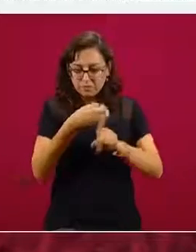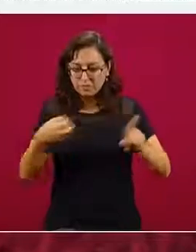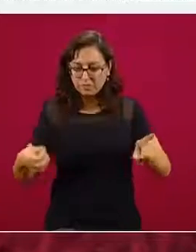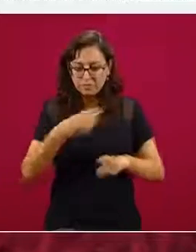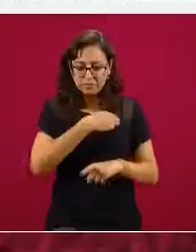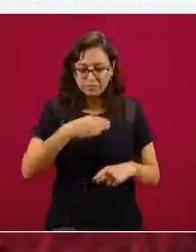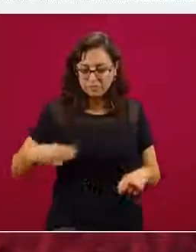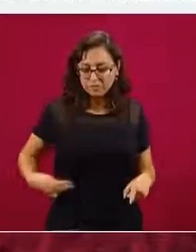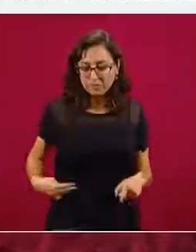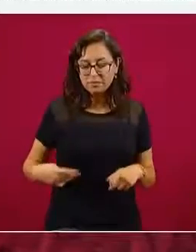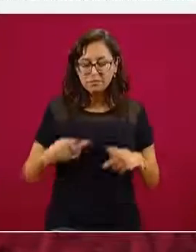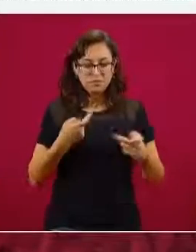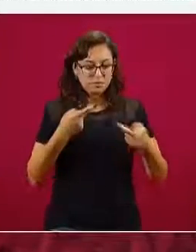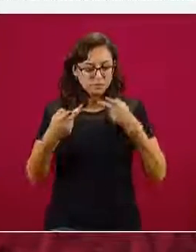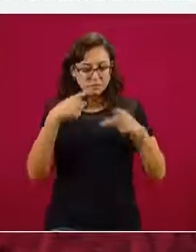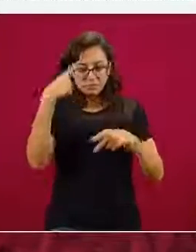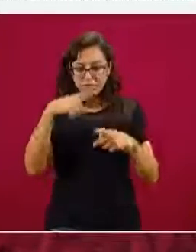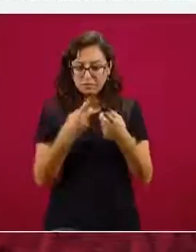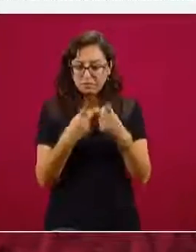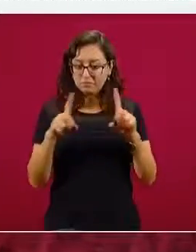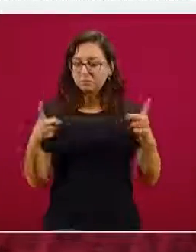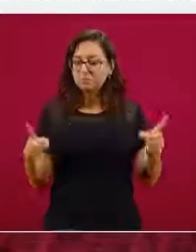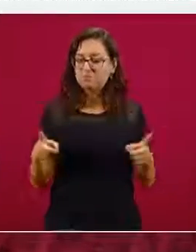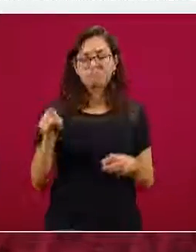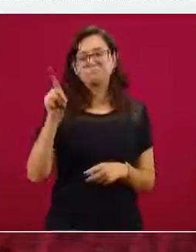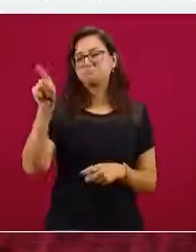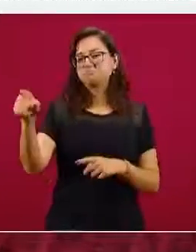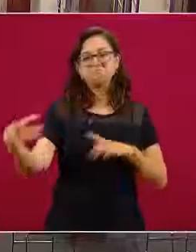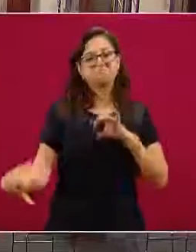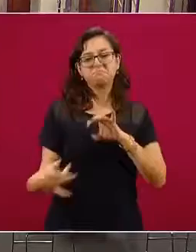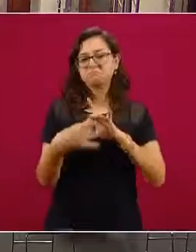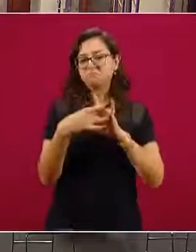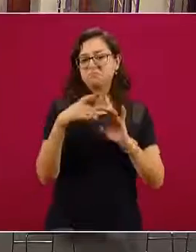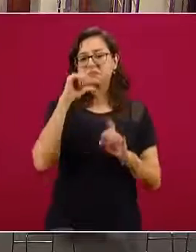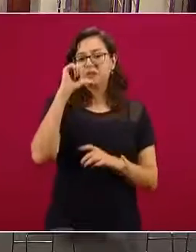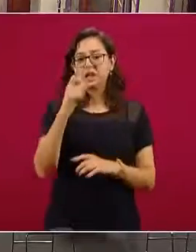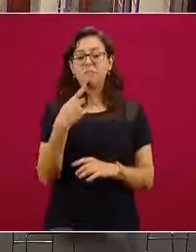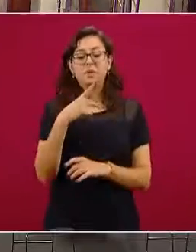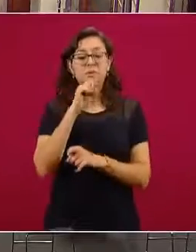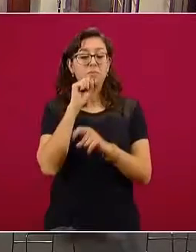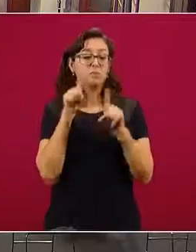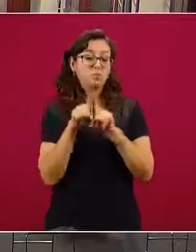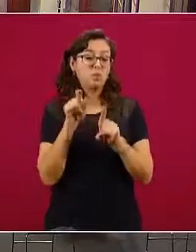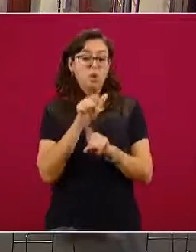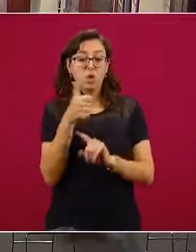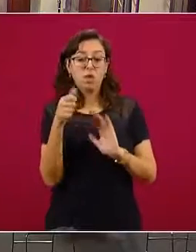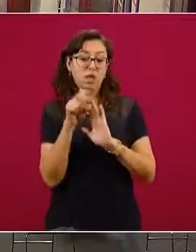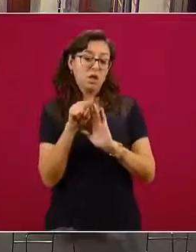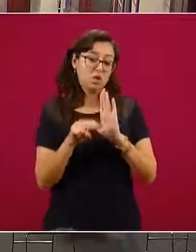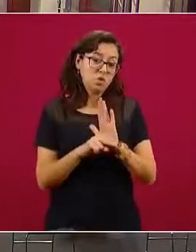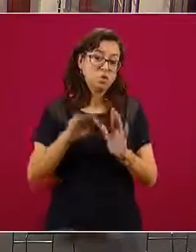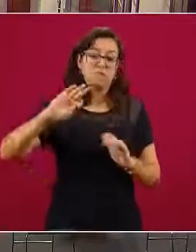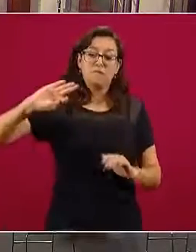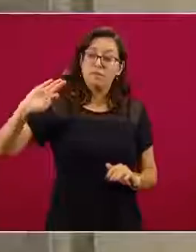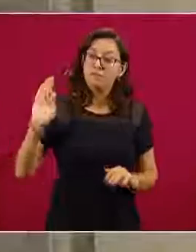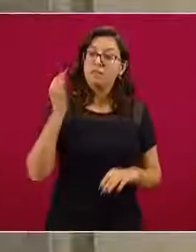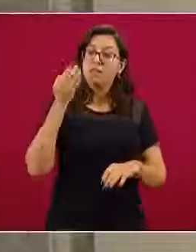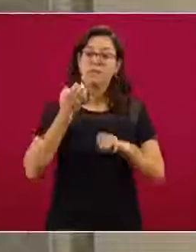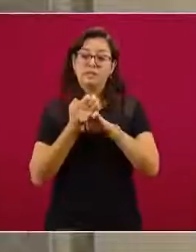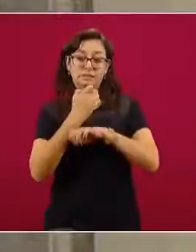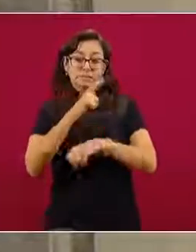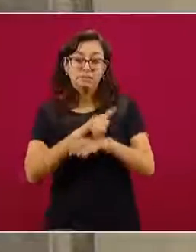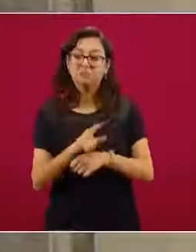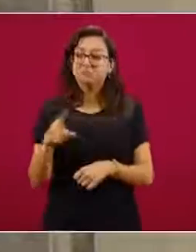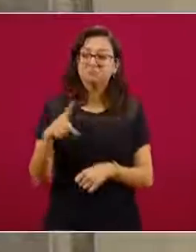de desarrollo urbano. Pero también hay otras normas federales, estatales, que tienen que ver con el ambiente, con la urbanización, con muchos